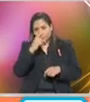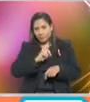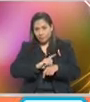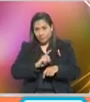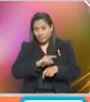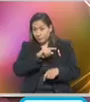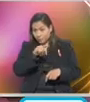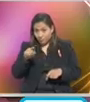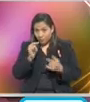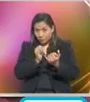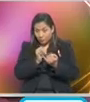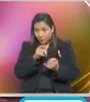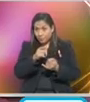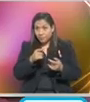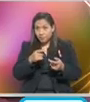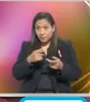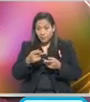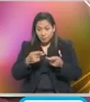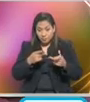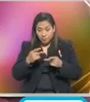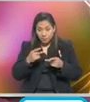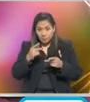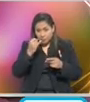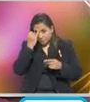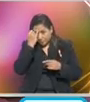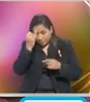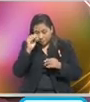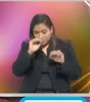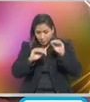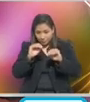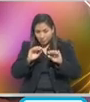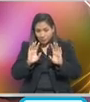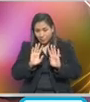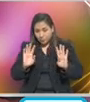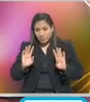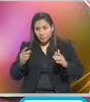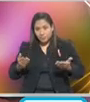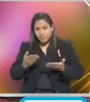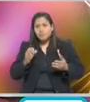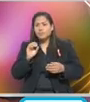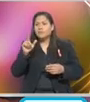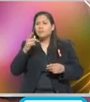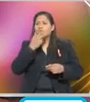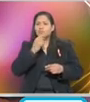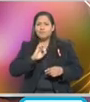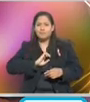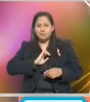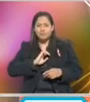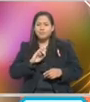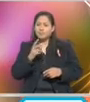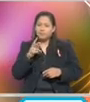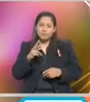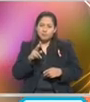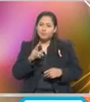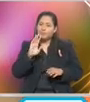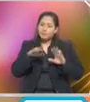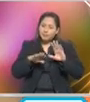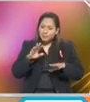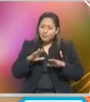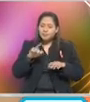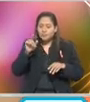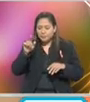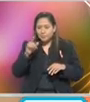ustedes participan también en la elaboración de esas coreografías o tienen a su coreógrafo que les dice cómo hacer las cosas? Pues las dos cosas, a veces es como